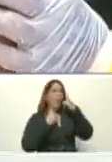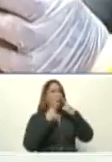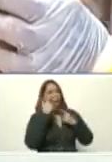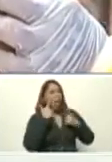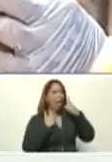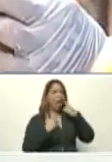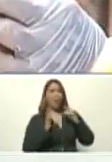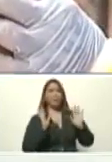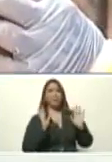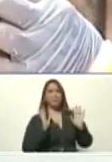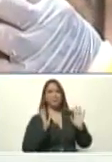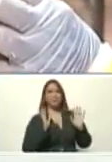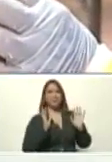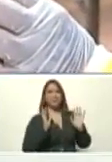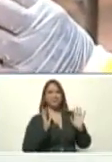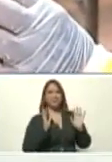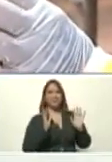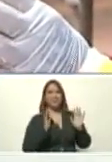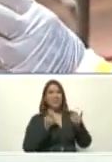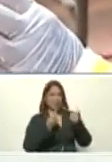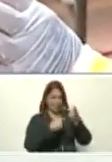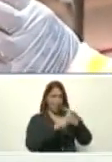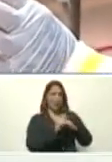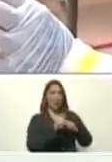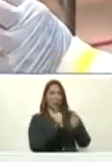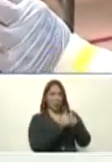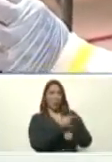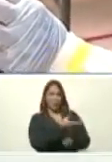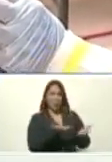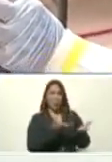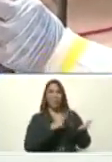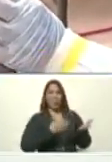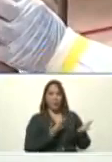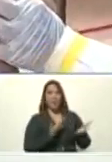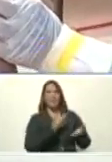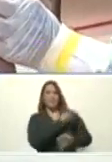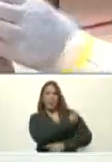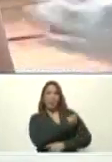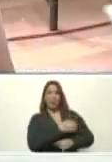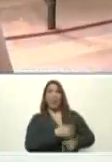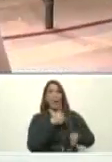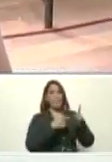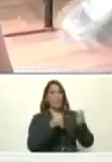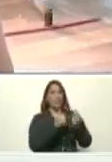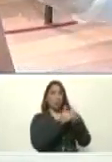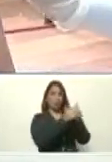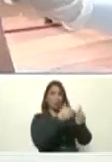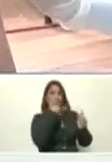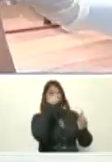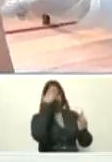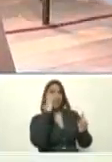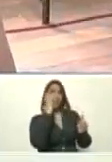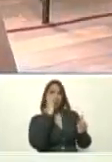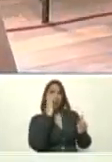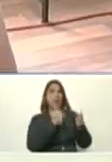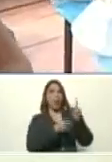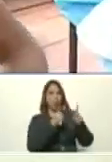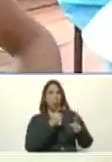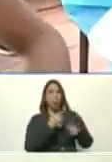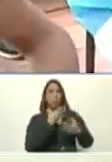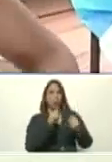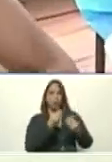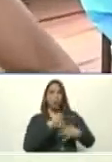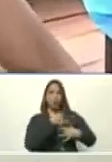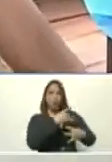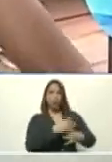Y claro, para negociar con ellos y poderlos vacunar, pero a veces están acompañados de sus padres y representantes. Eso es algo bien